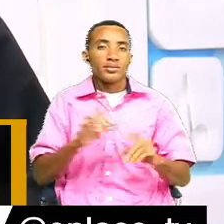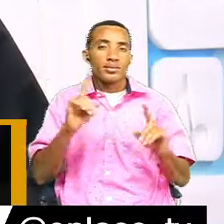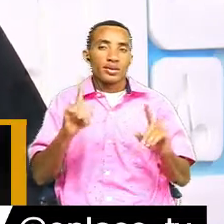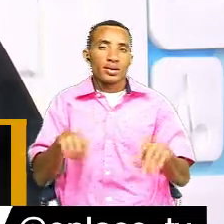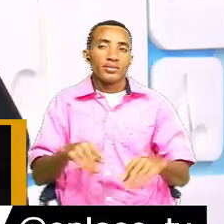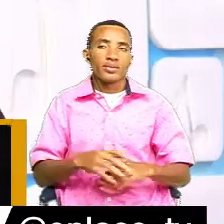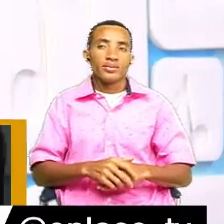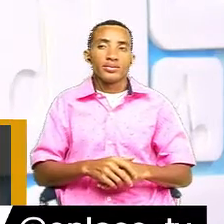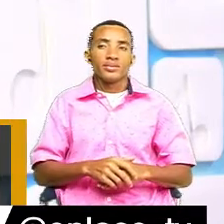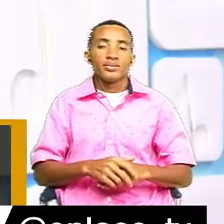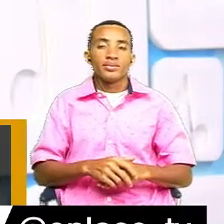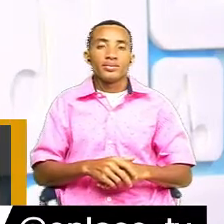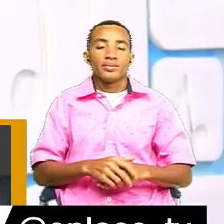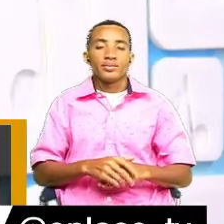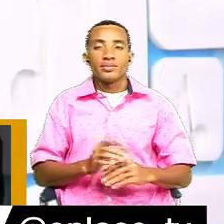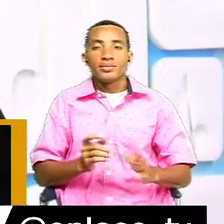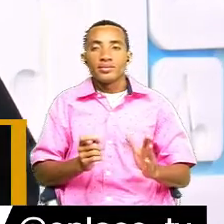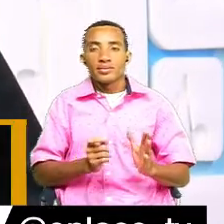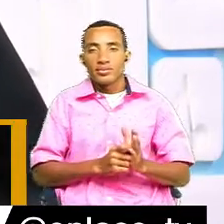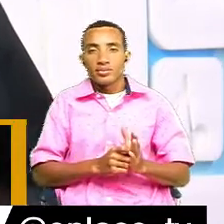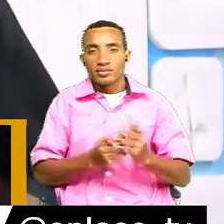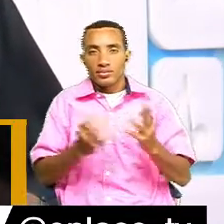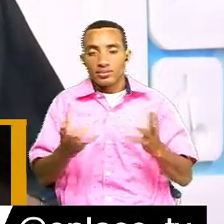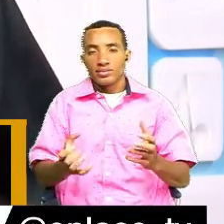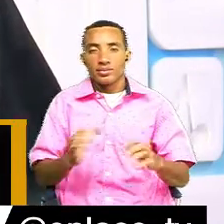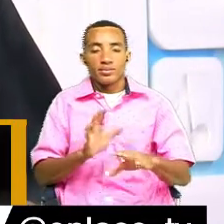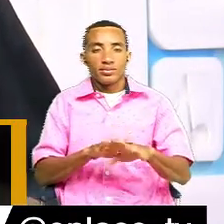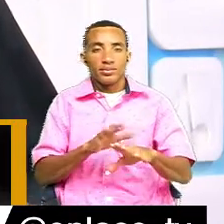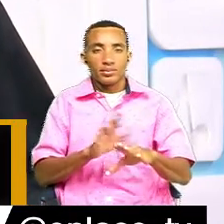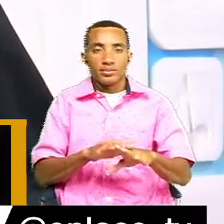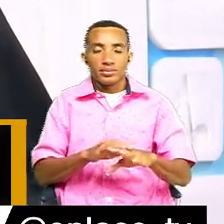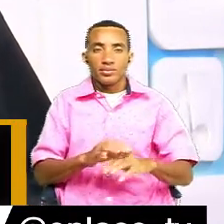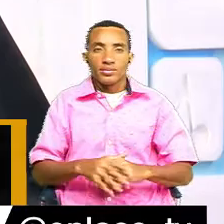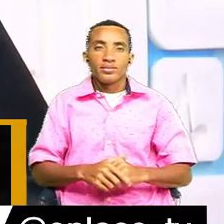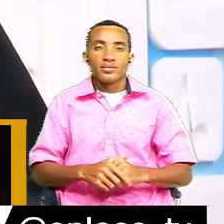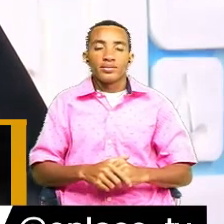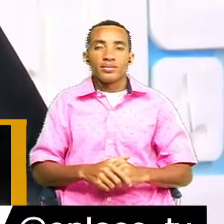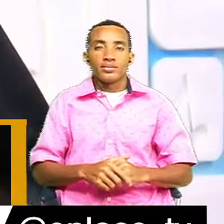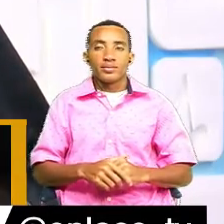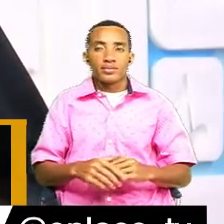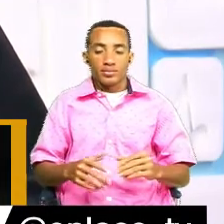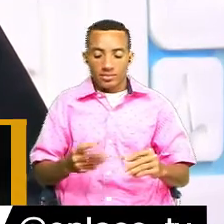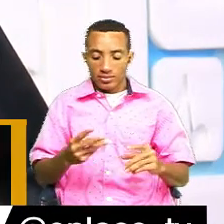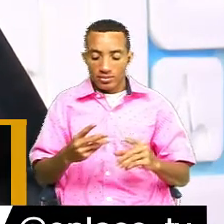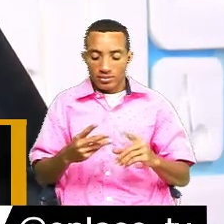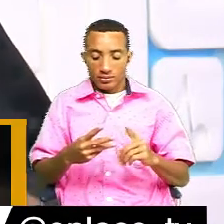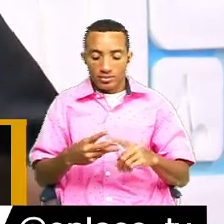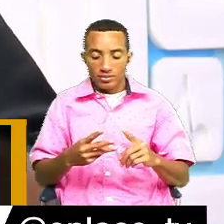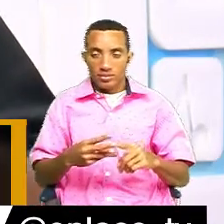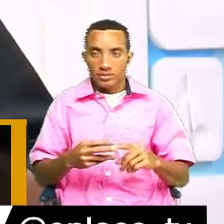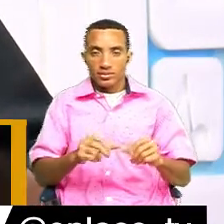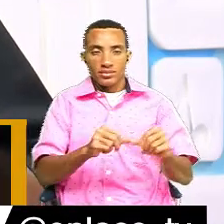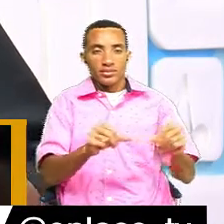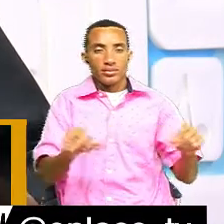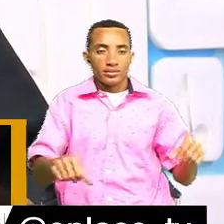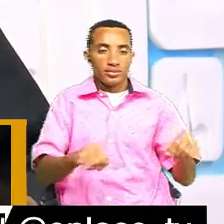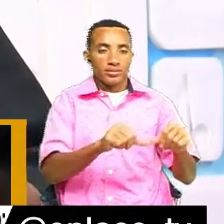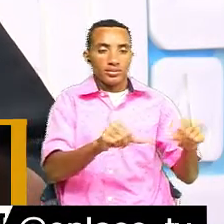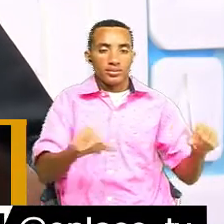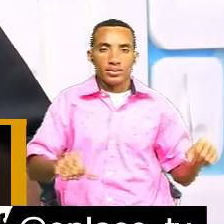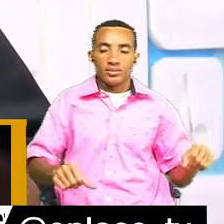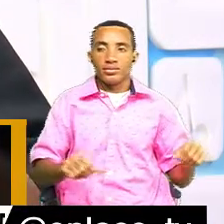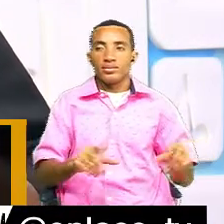diócesis. Pero queremos también rescatar dos salones de la parroquia para los grupos pastorales que están pendientes